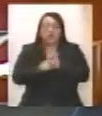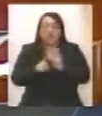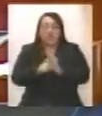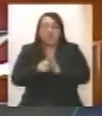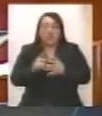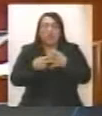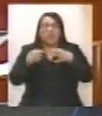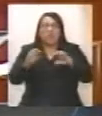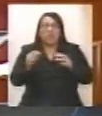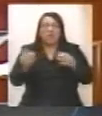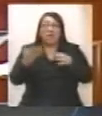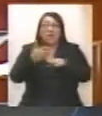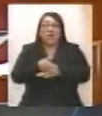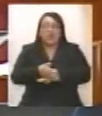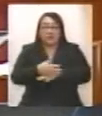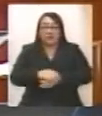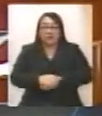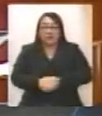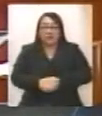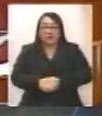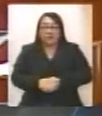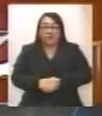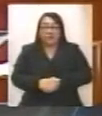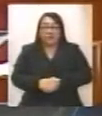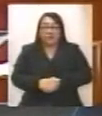que permitan el ingreso